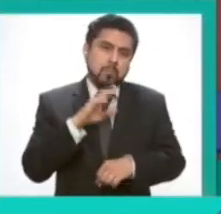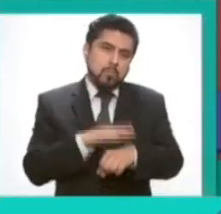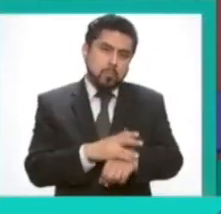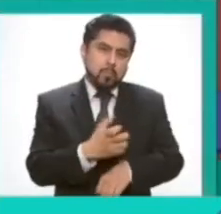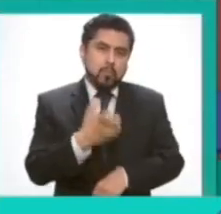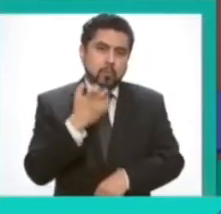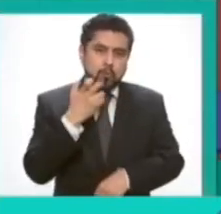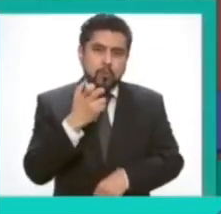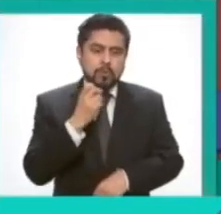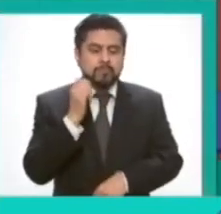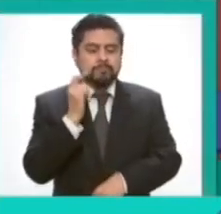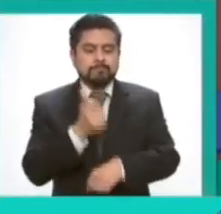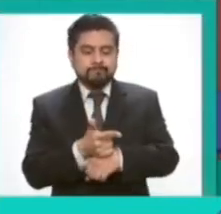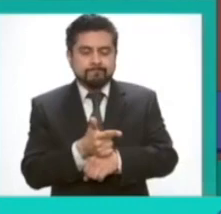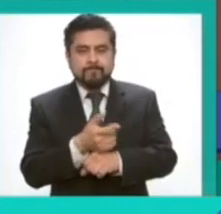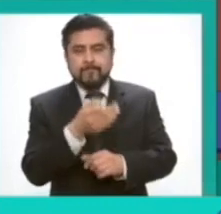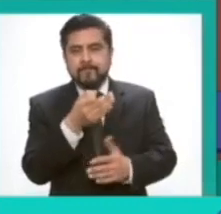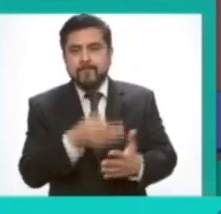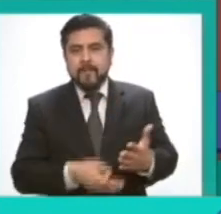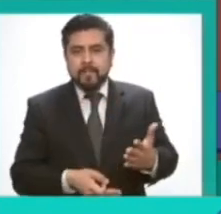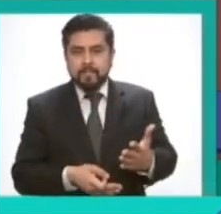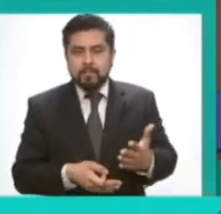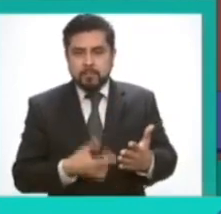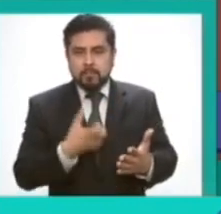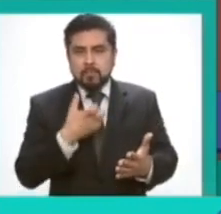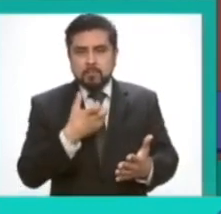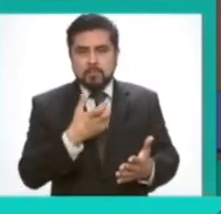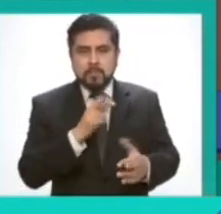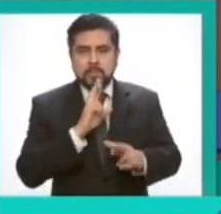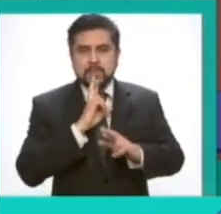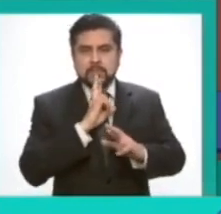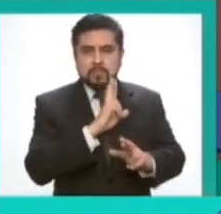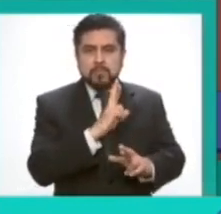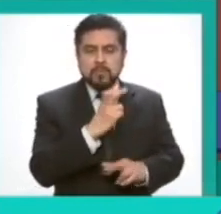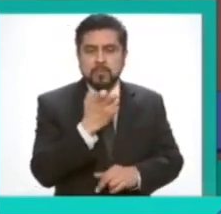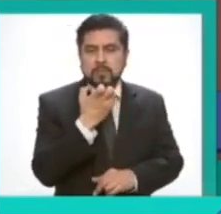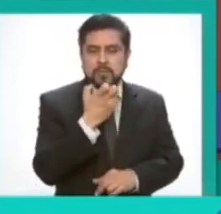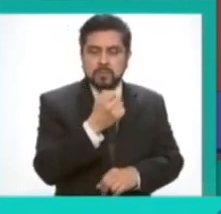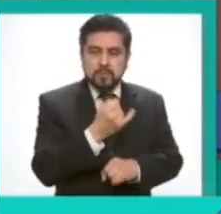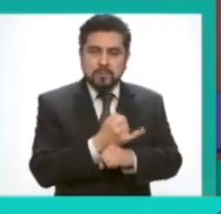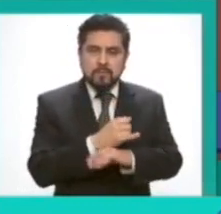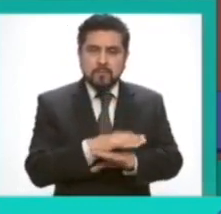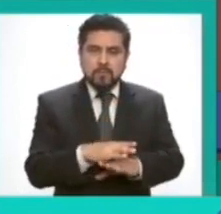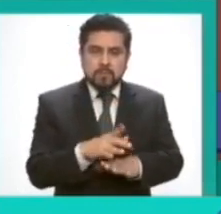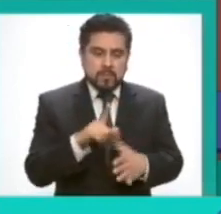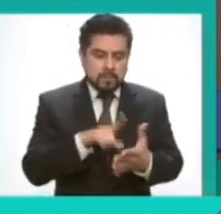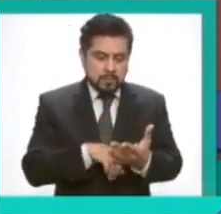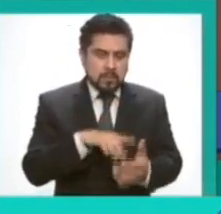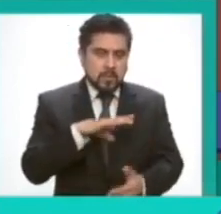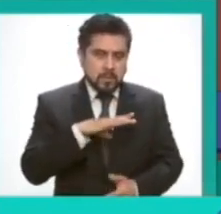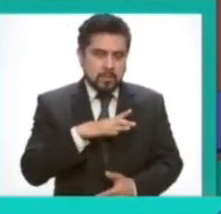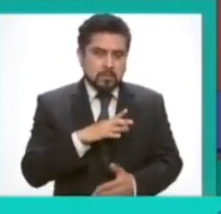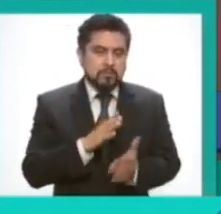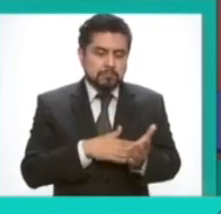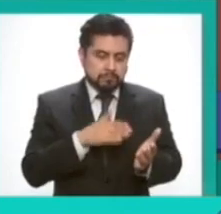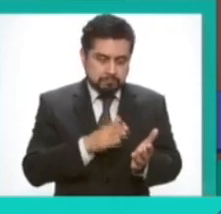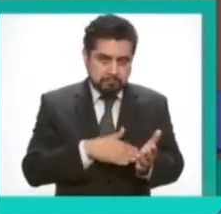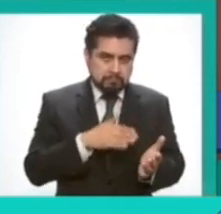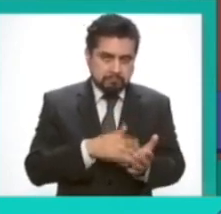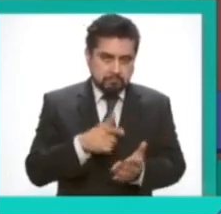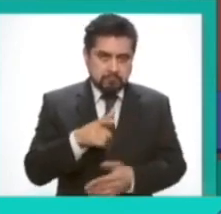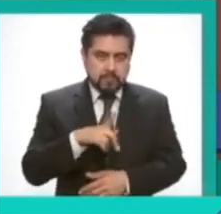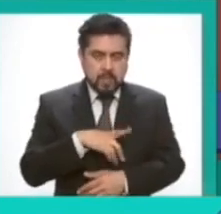realizar un pronunciamiento Respecto a los puestos de los ajentes conforme al organigrama ya los documentos que dan cuenta de la